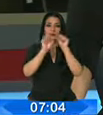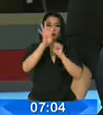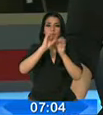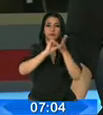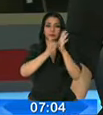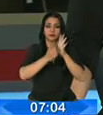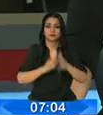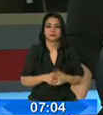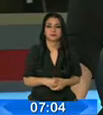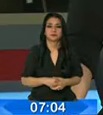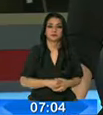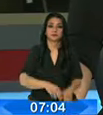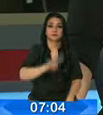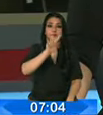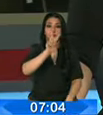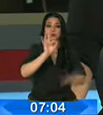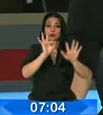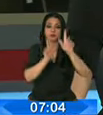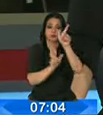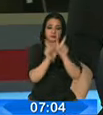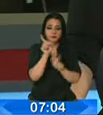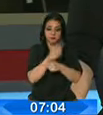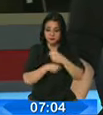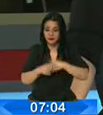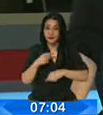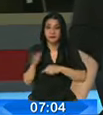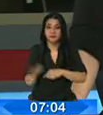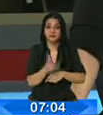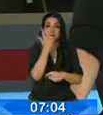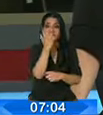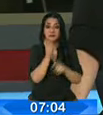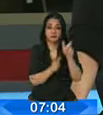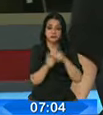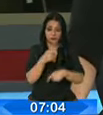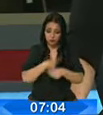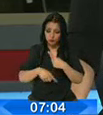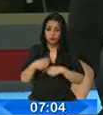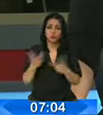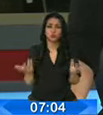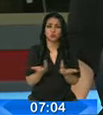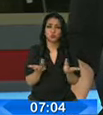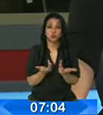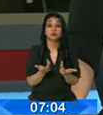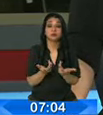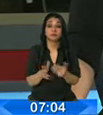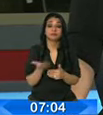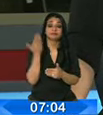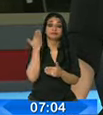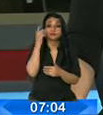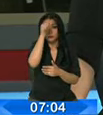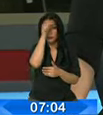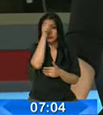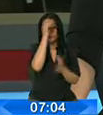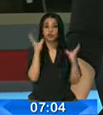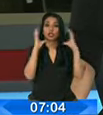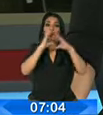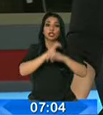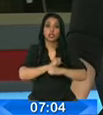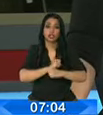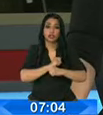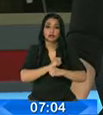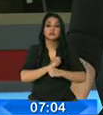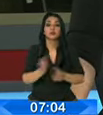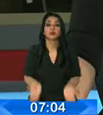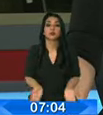4 minutos y 28 personas heridas y más de 13 fallecidas de con un accidente de tránsito registrado la noche de este domingo en el sector